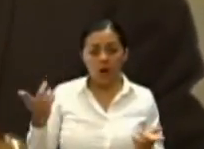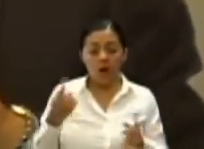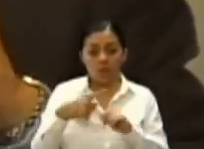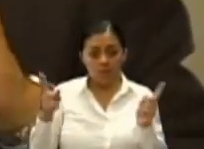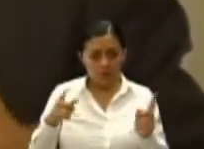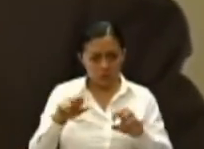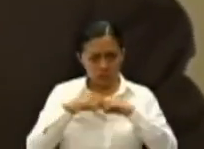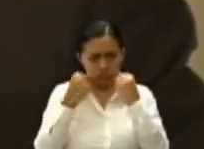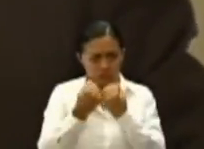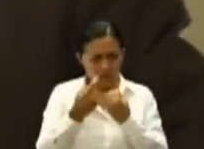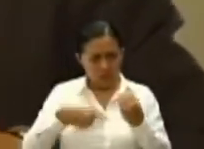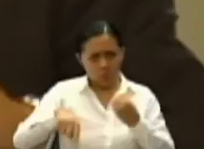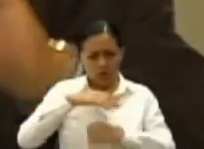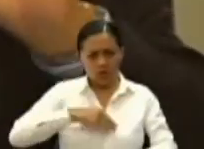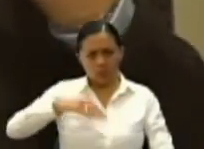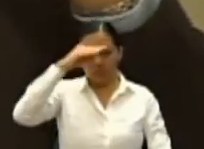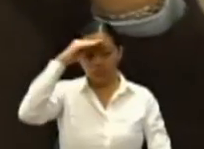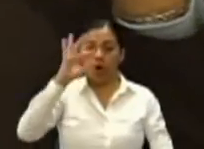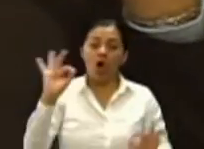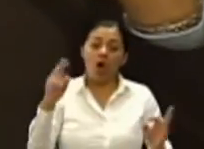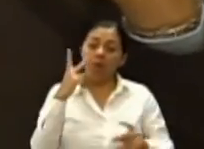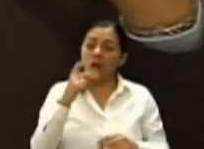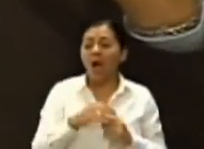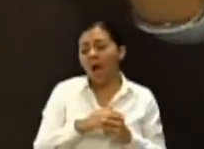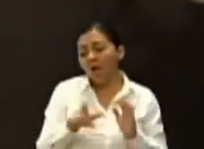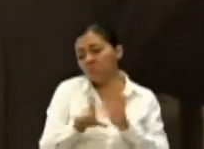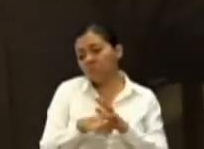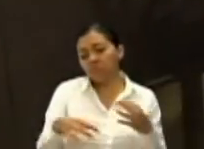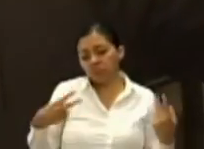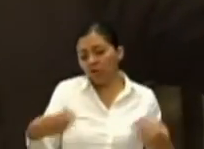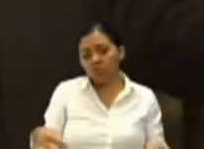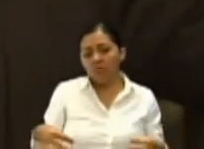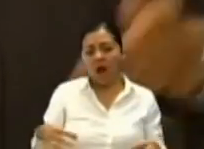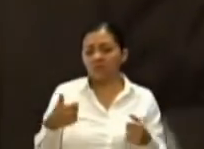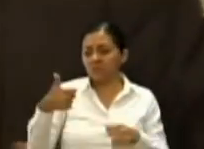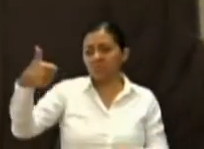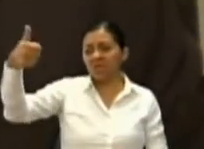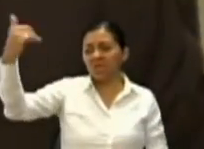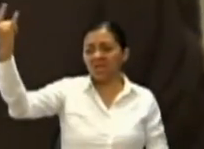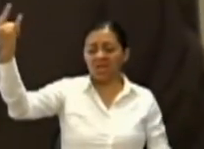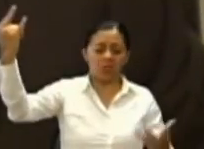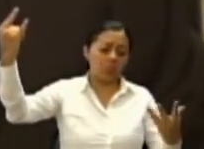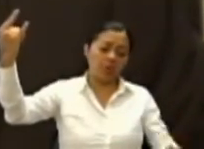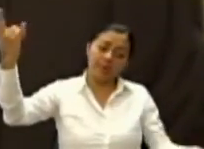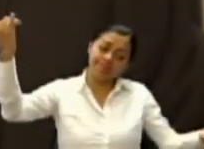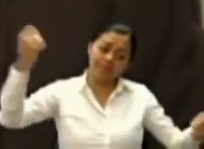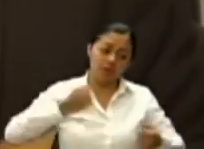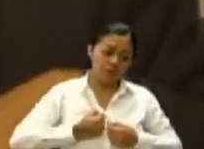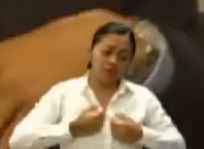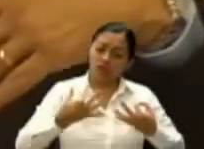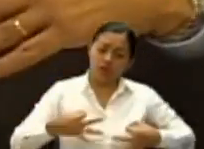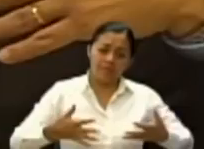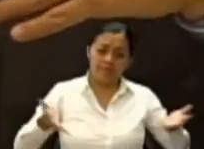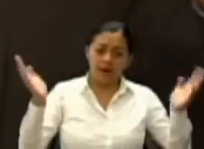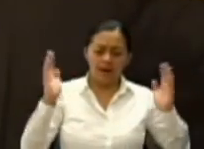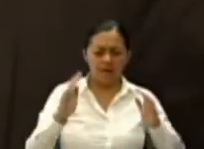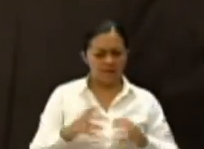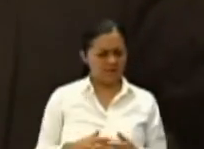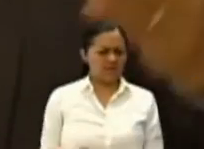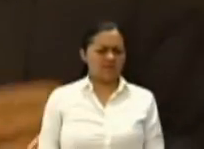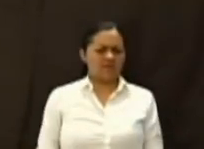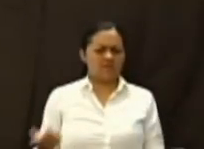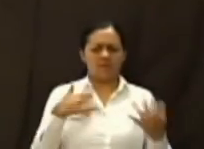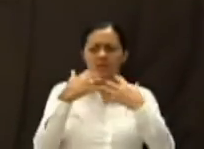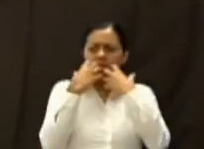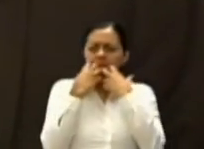con esas desigualdades ojalá conseguir una ley natural extremadamente ricos y extremadamente pobres que considera legítima la acumulación